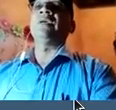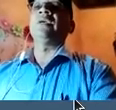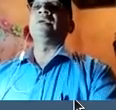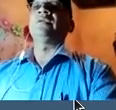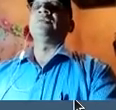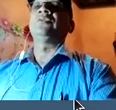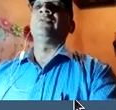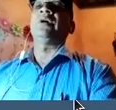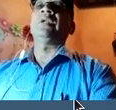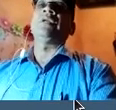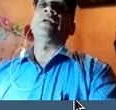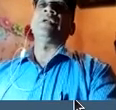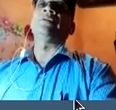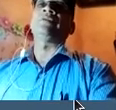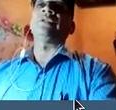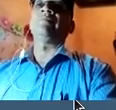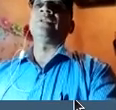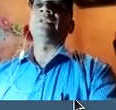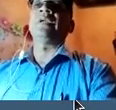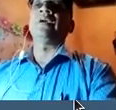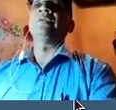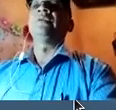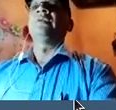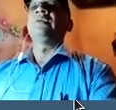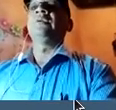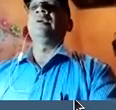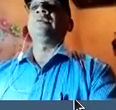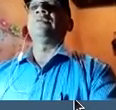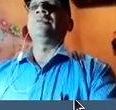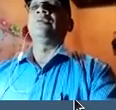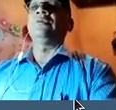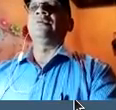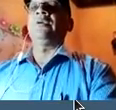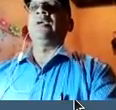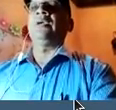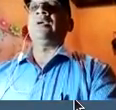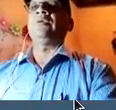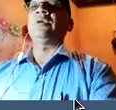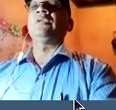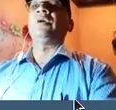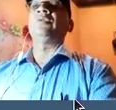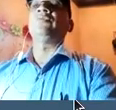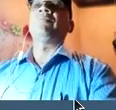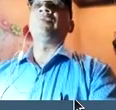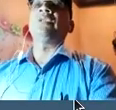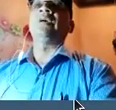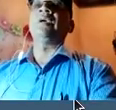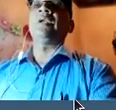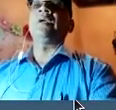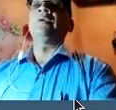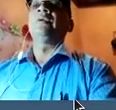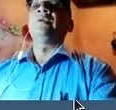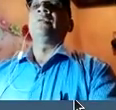actualmente donde va a realizar constantemente tareas. Y eso creo que si no hay una política bien